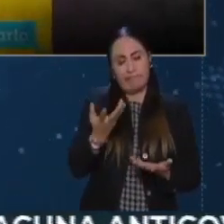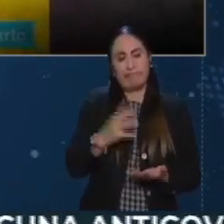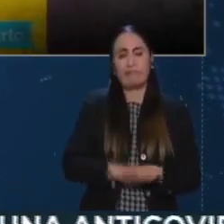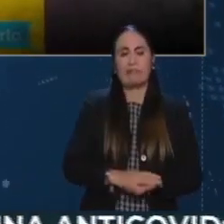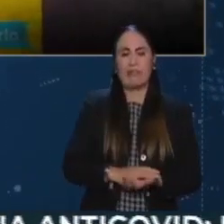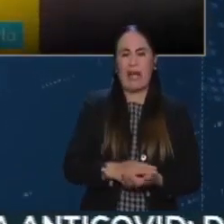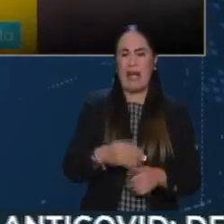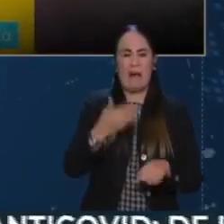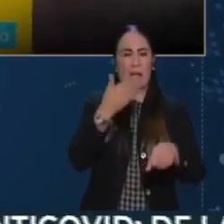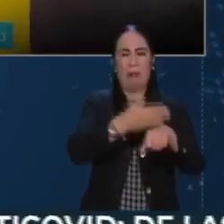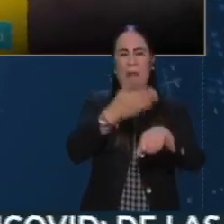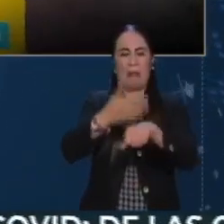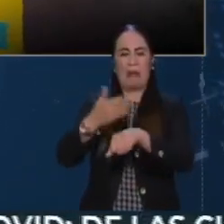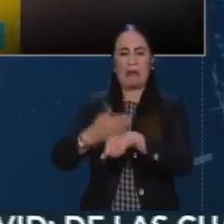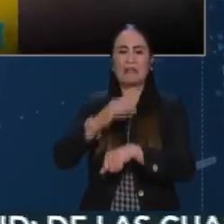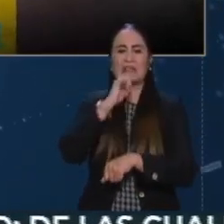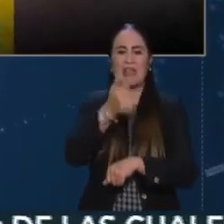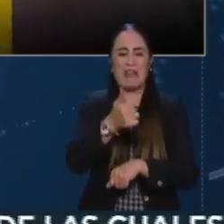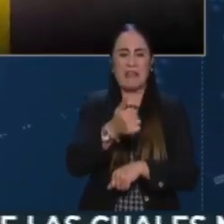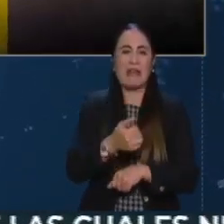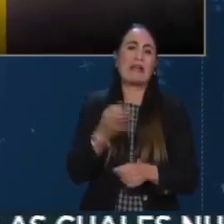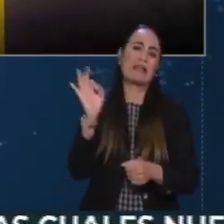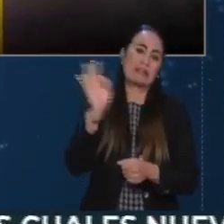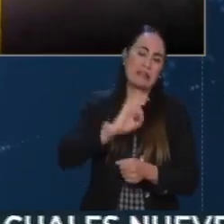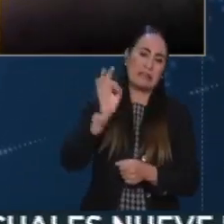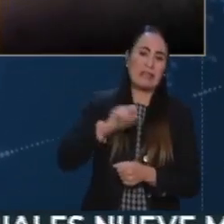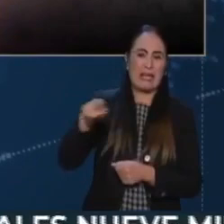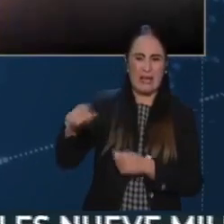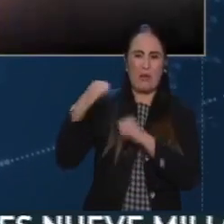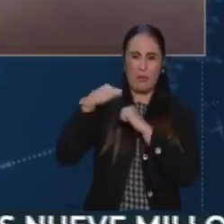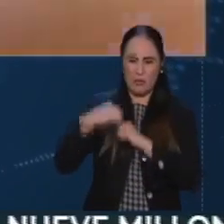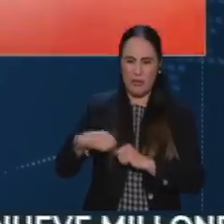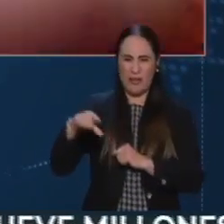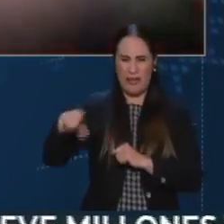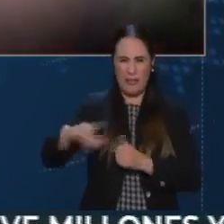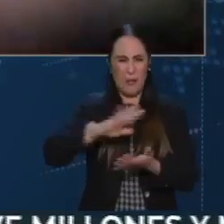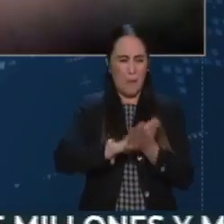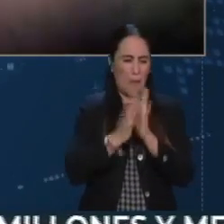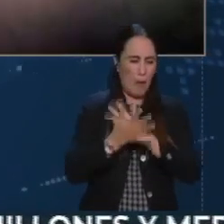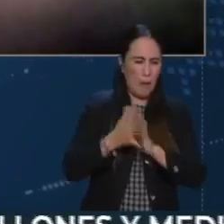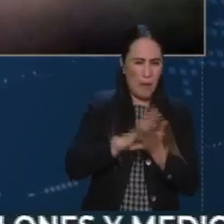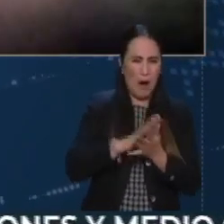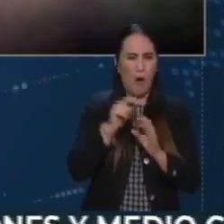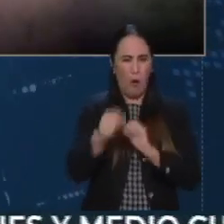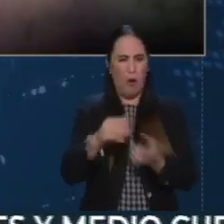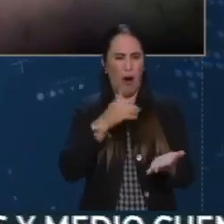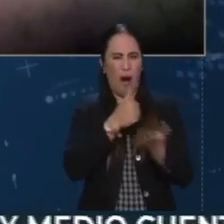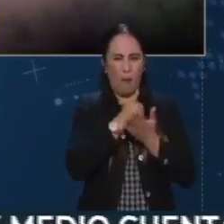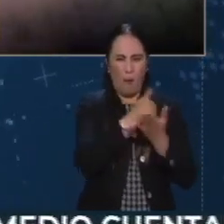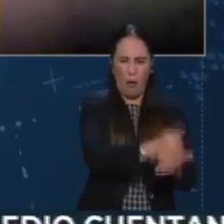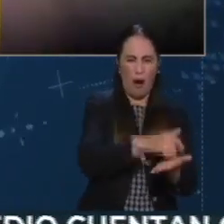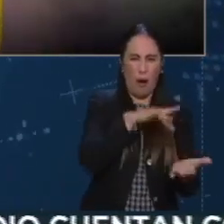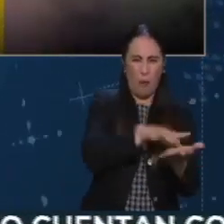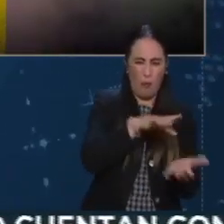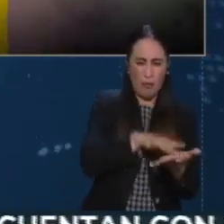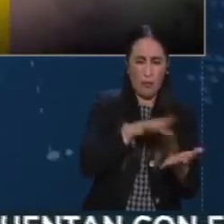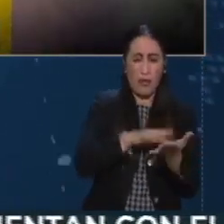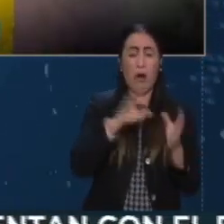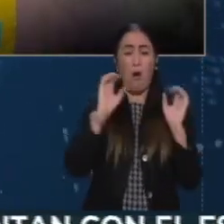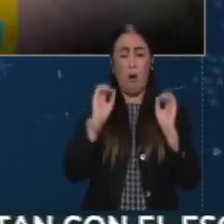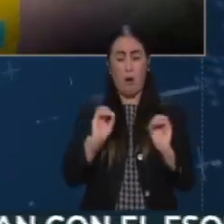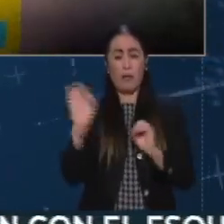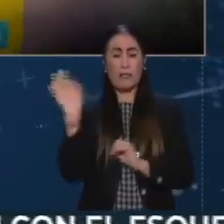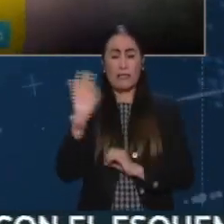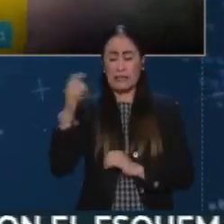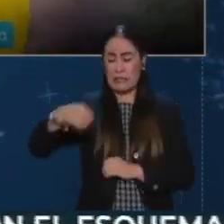tanta impunidad si no hubiese connivencia de la autoridad o colaboración de la autoridad o un miedo terrible de la autoridad